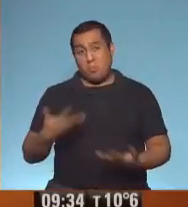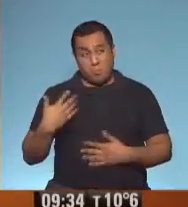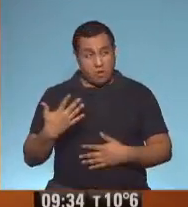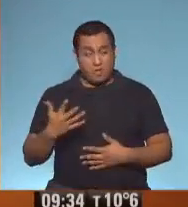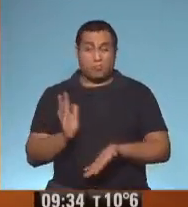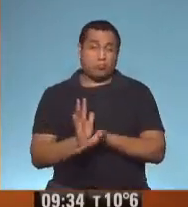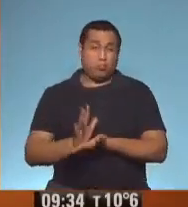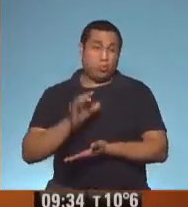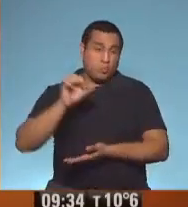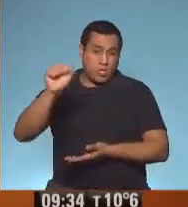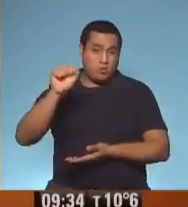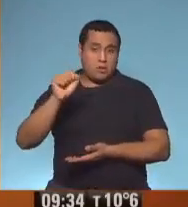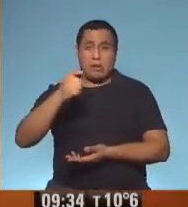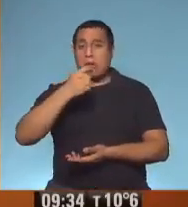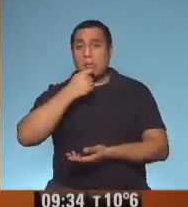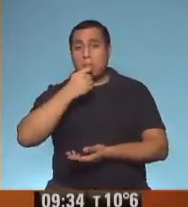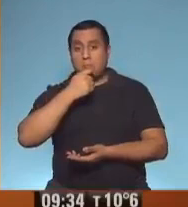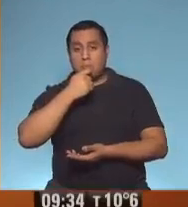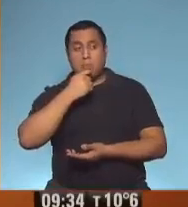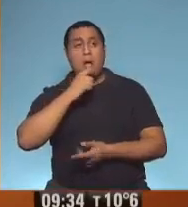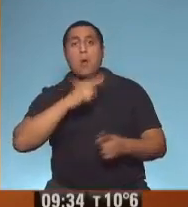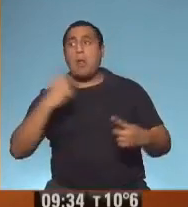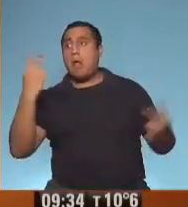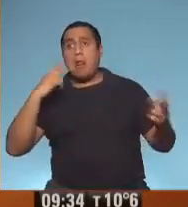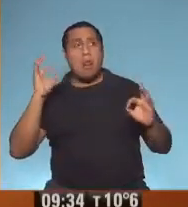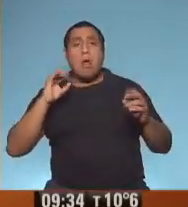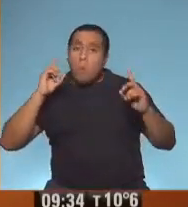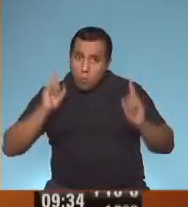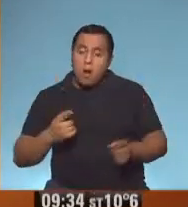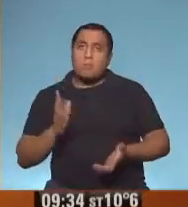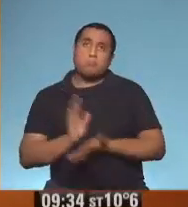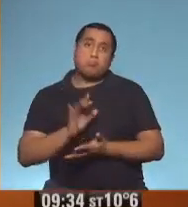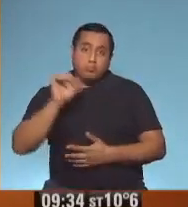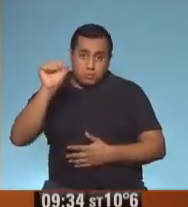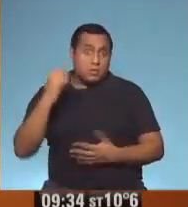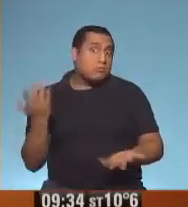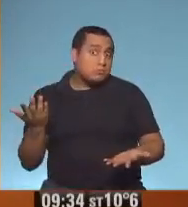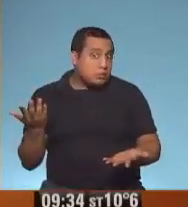Siendo un héroe, incluso si nadie nota las cosas que haces. ¿Vos qué pensás?